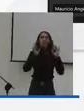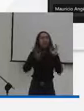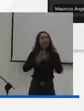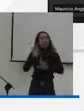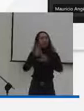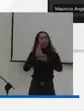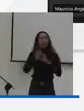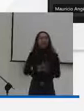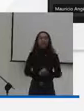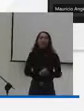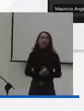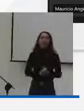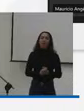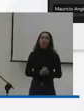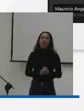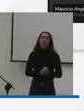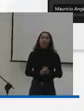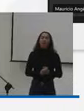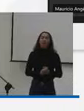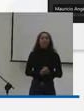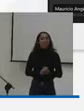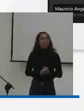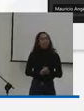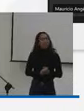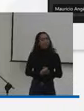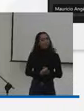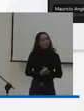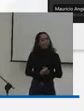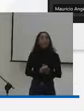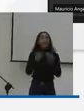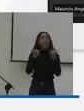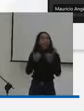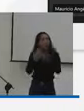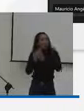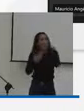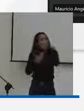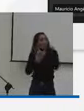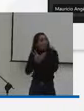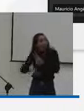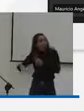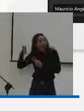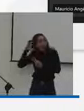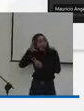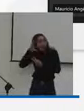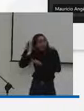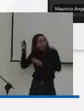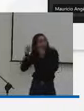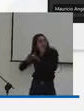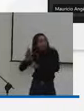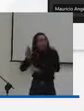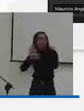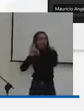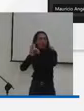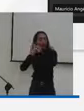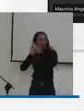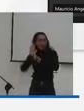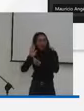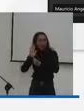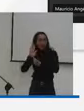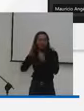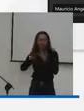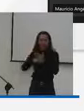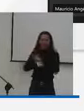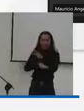deportivo entonces con este proyecto que se busca que la expedición como bien lo decía